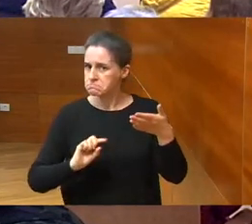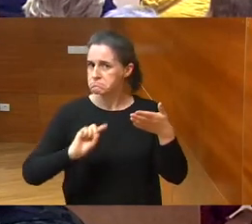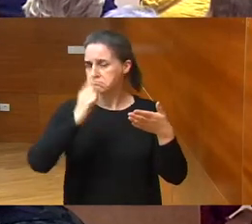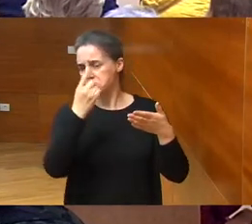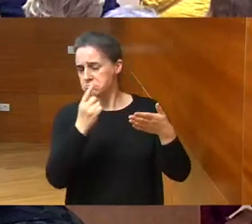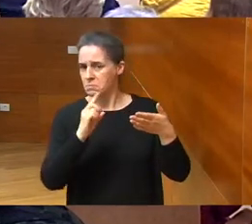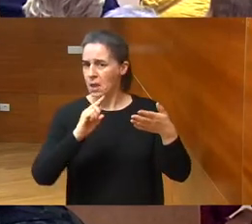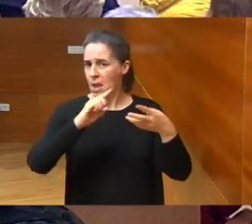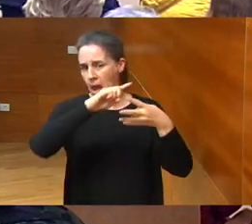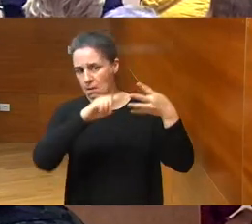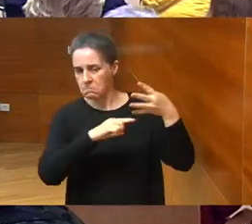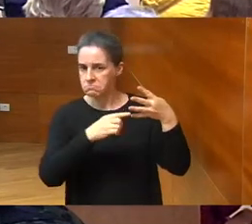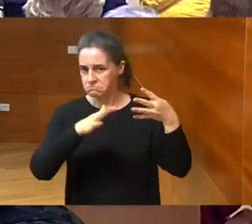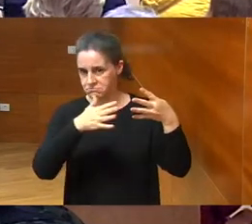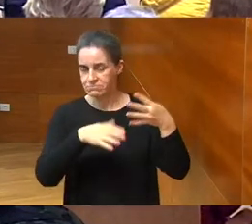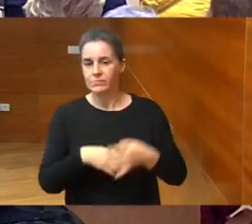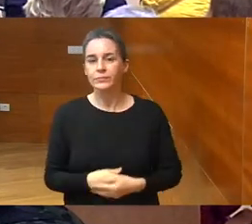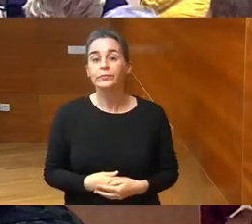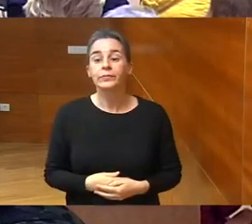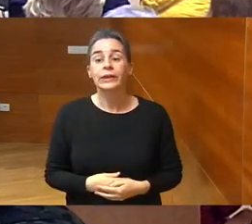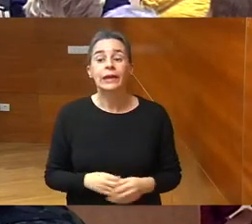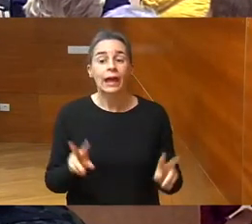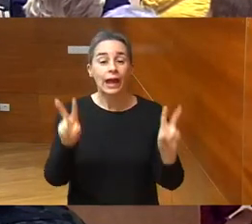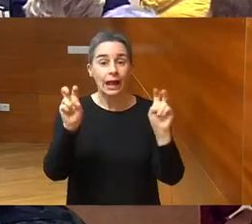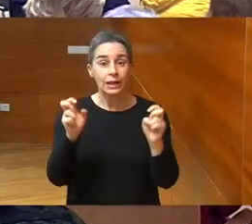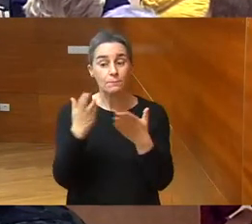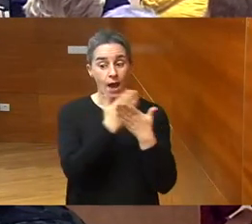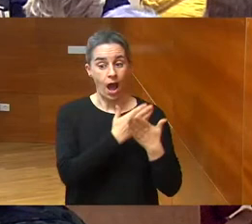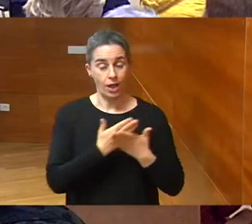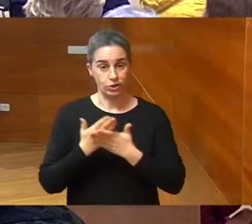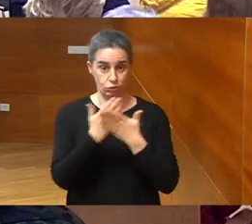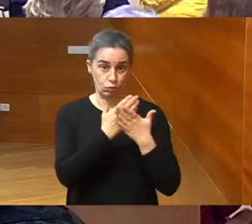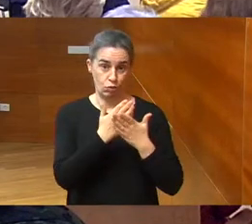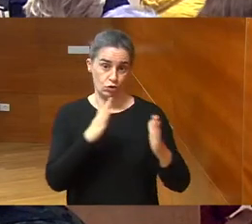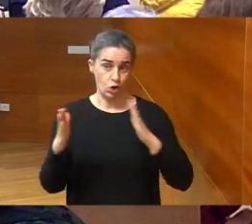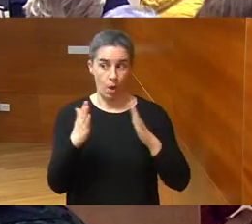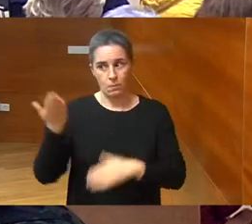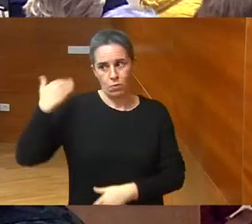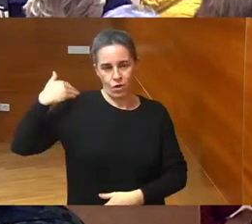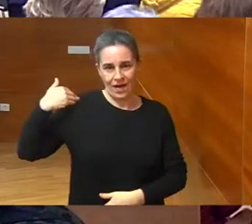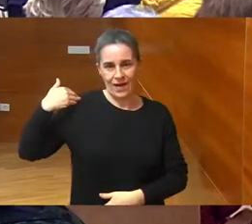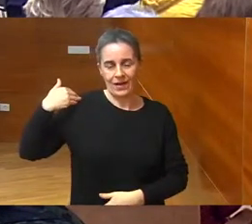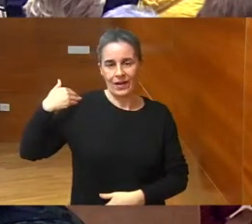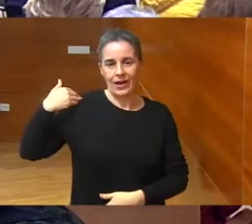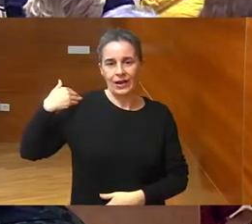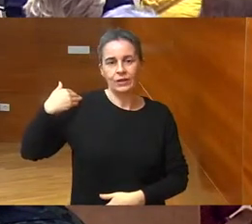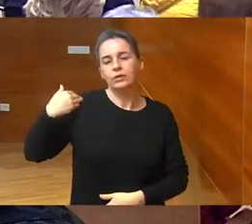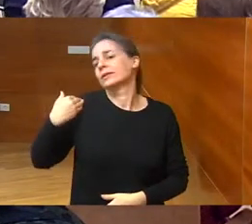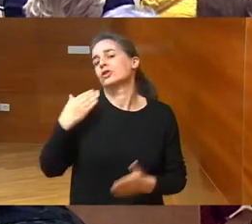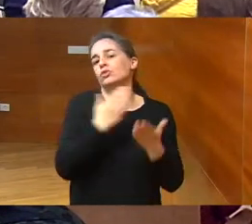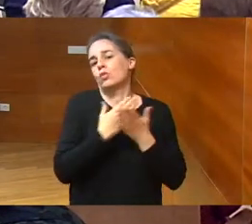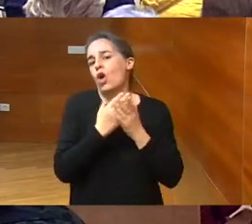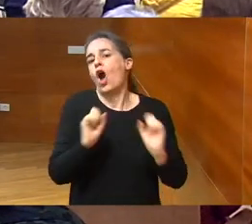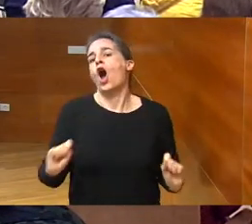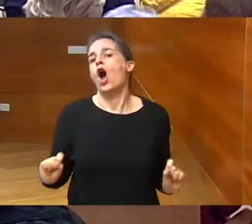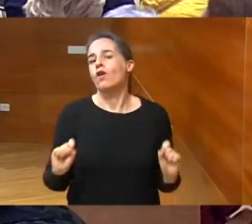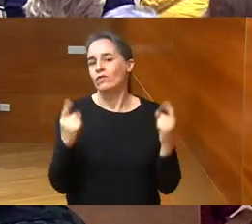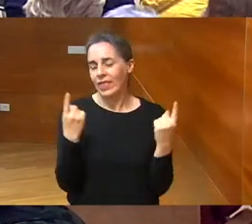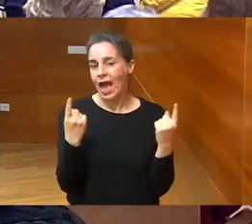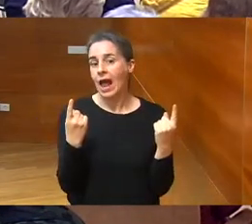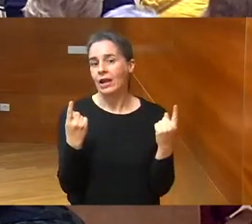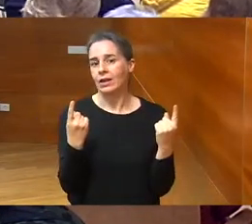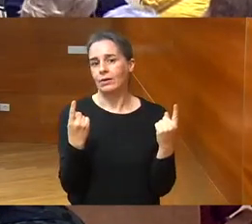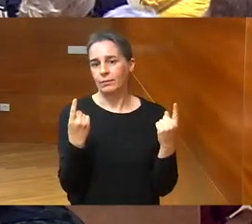astudos o a formación de esa época de enseñanza arreglada en pontevedra escolas en la época de